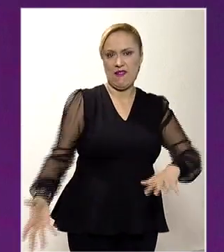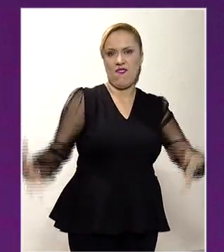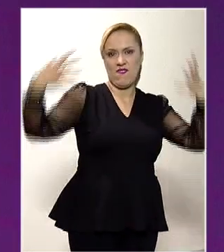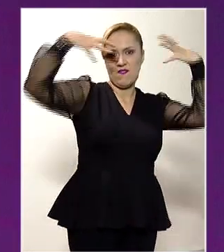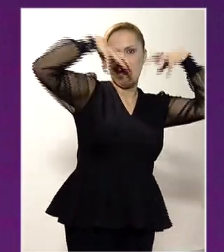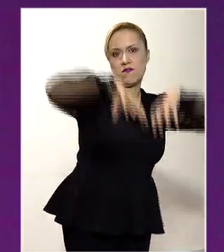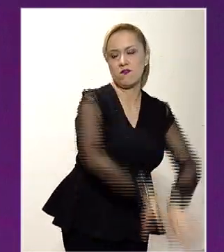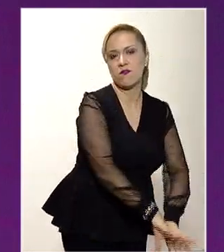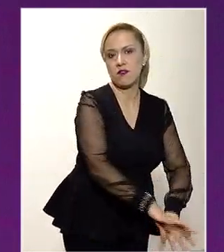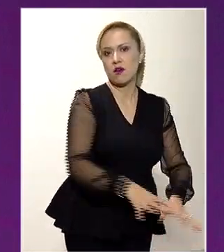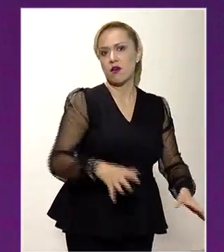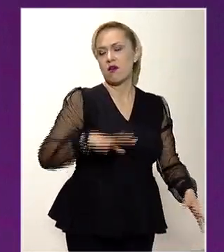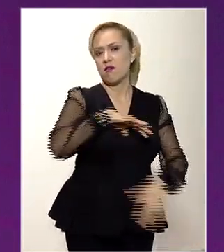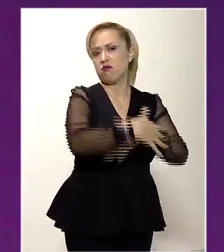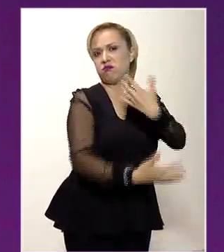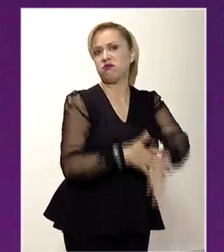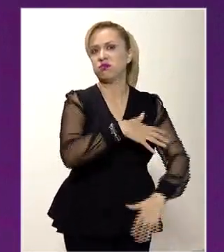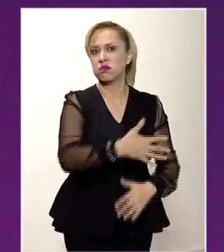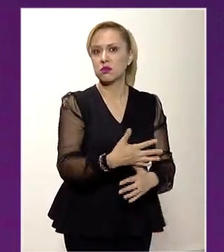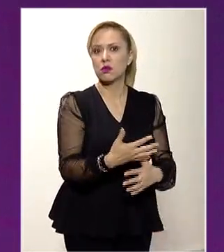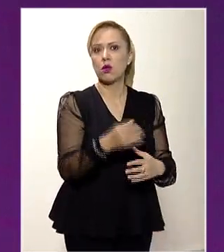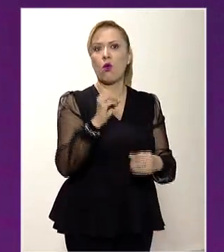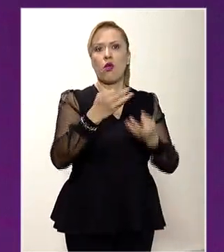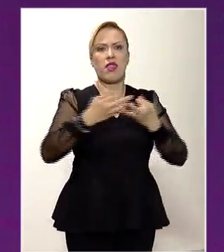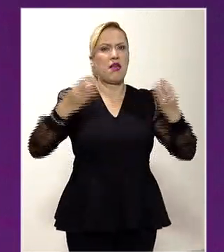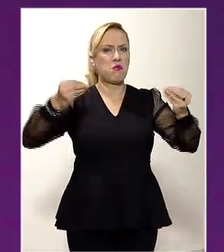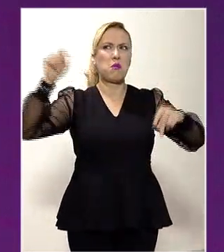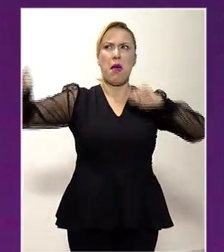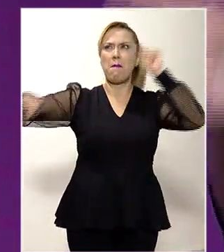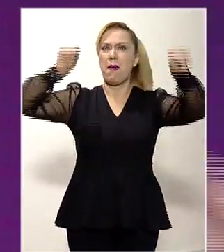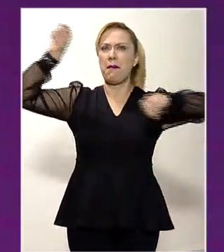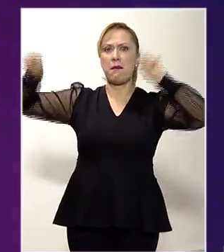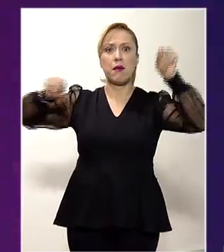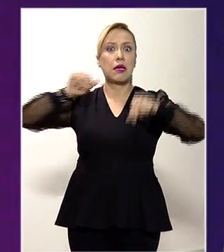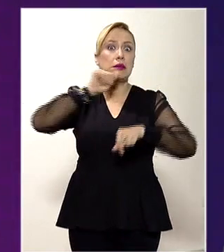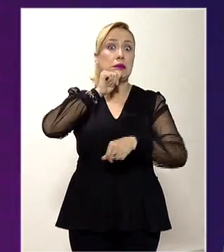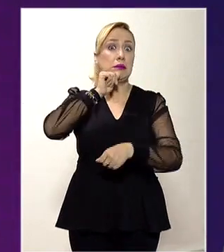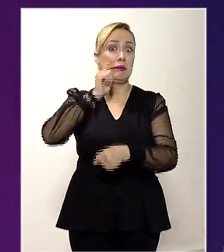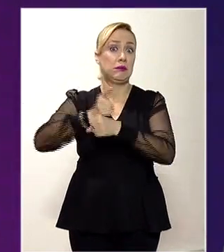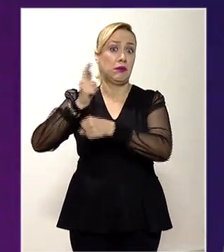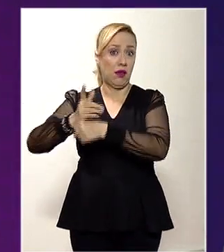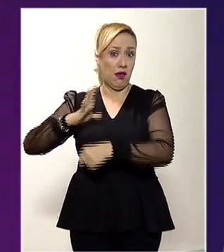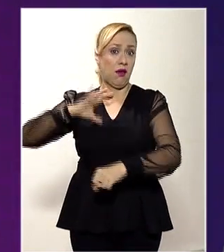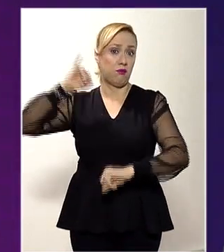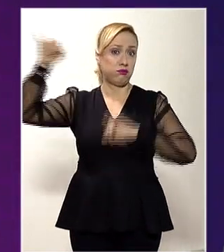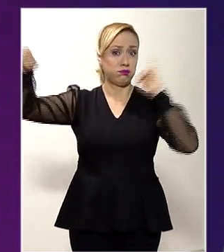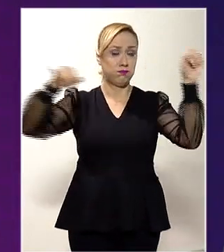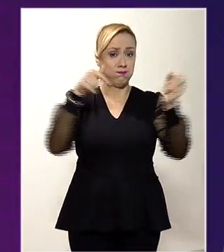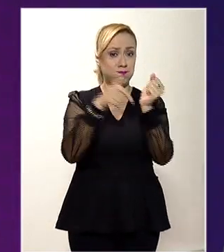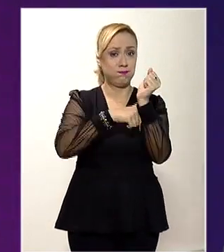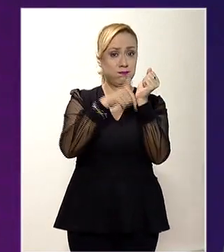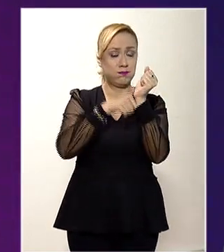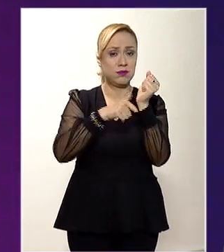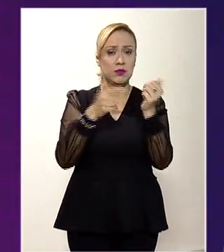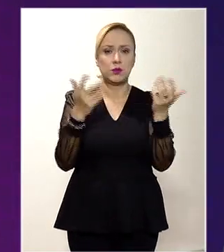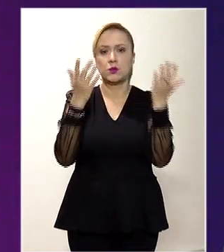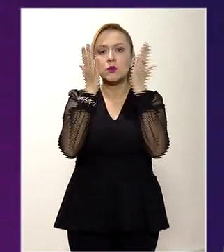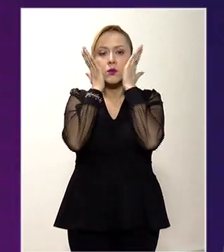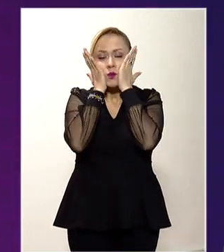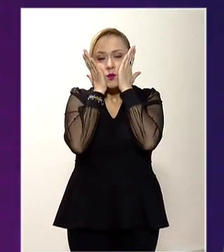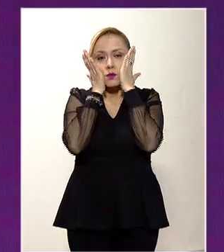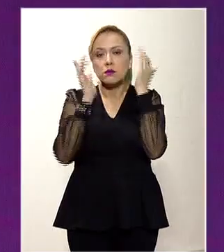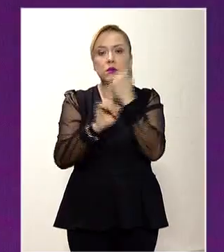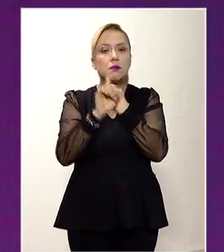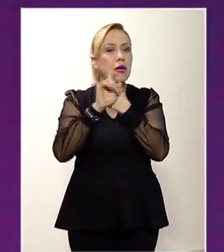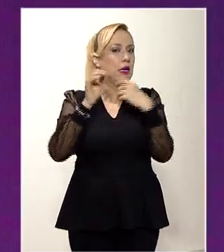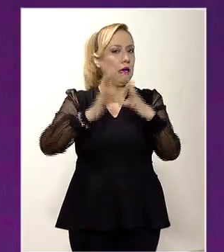en fosas comunes y toda la cantidad de fosas clandestinas que están por descubrirse, ¿no? Esa es parte de las dimensiones actuales